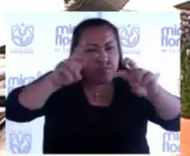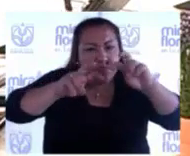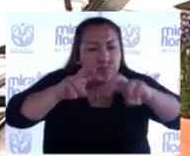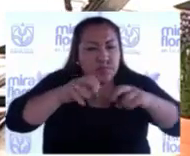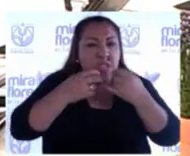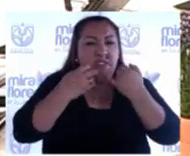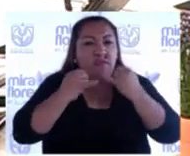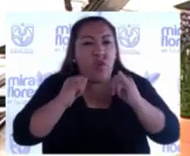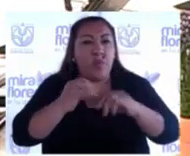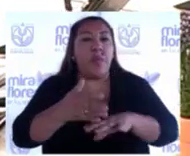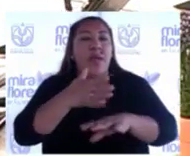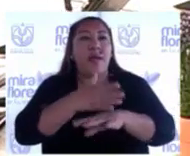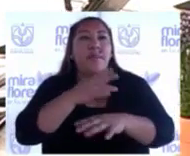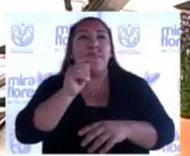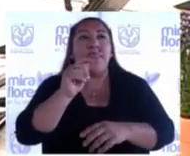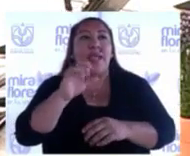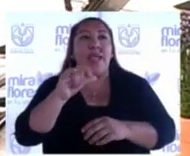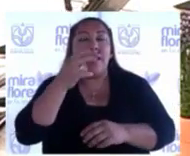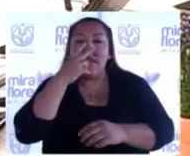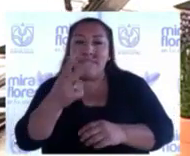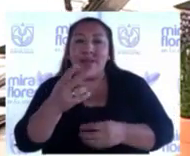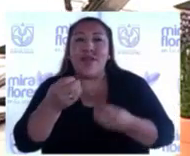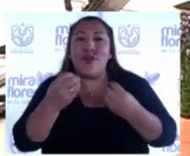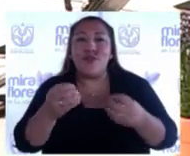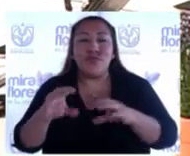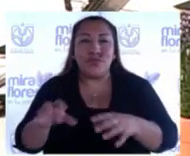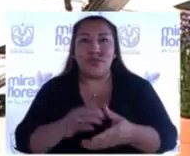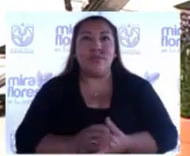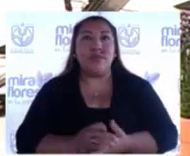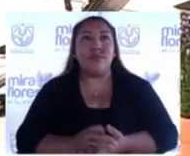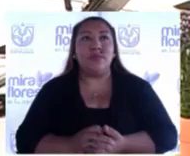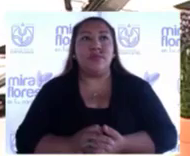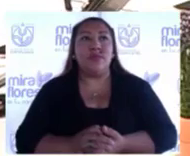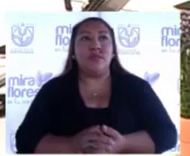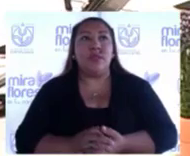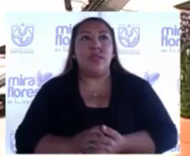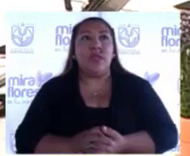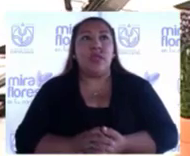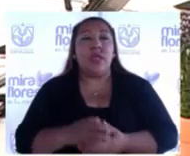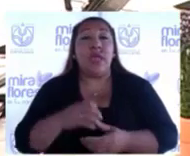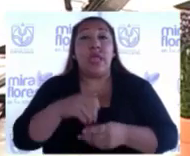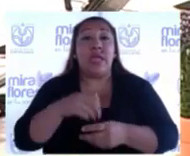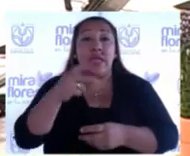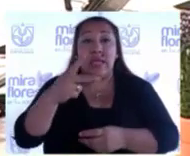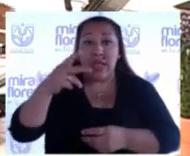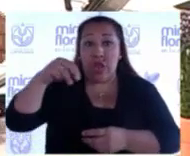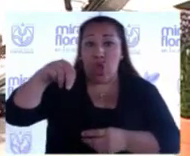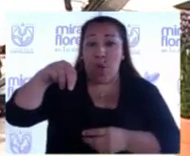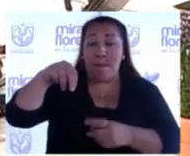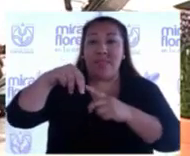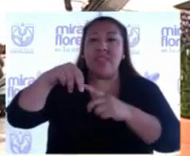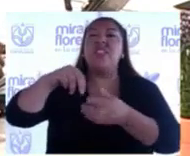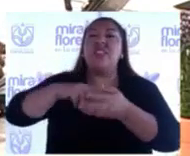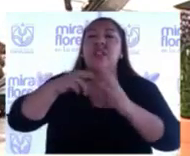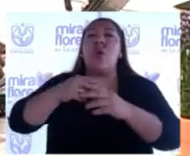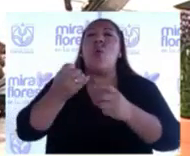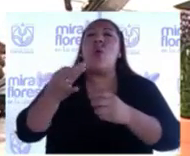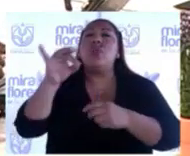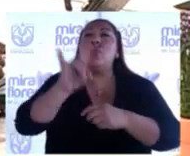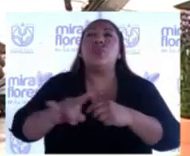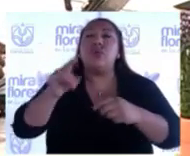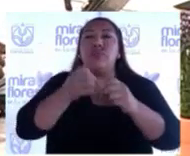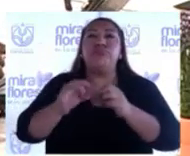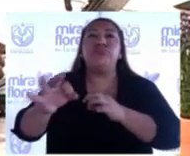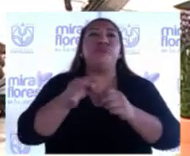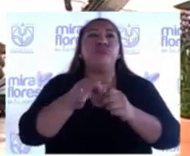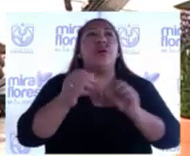el informe técnico y basarnos en los kilometrajes y en la tasa de depreciación de las mismas, ¿no?